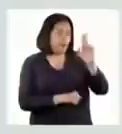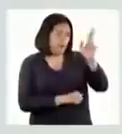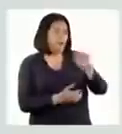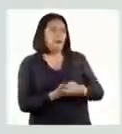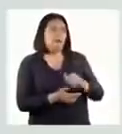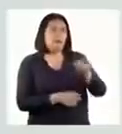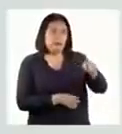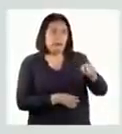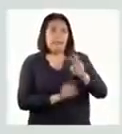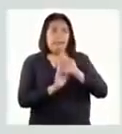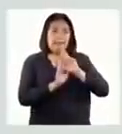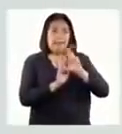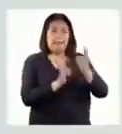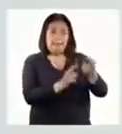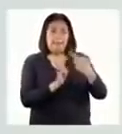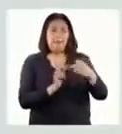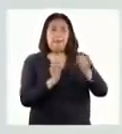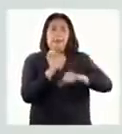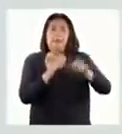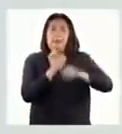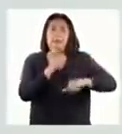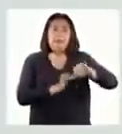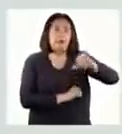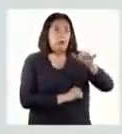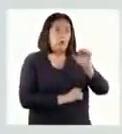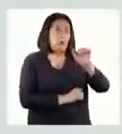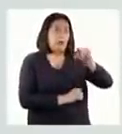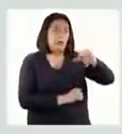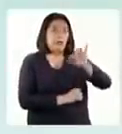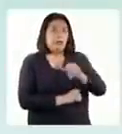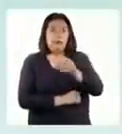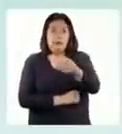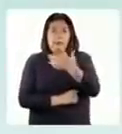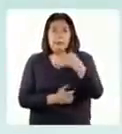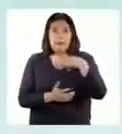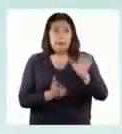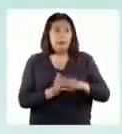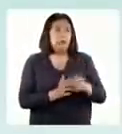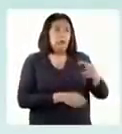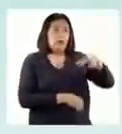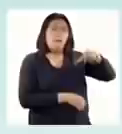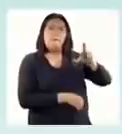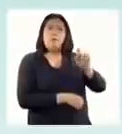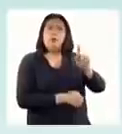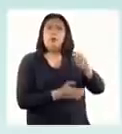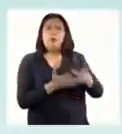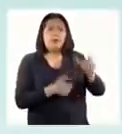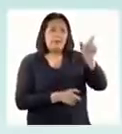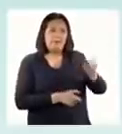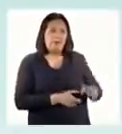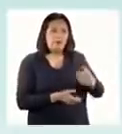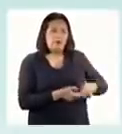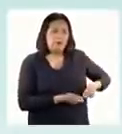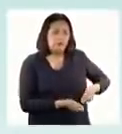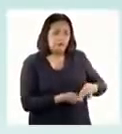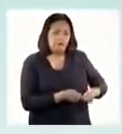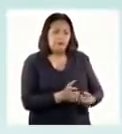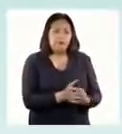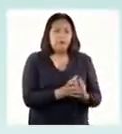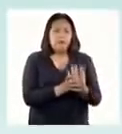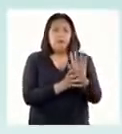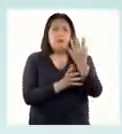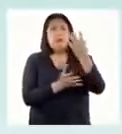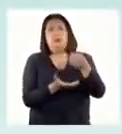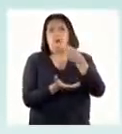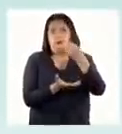profesor. Esta es la respuesta de los hermanos Joaquín y Lisbeth. Ellos nos dicen: los productores son los seres vivos que producen los alimentos,